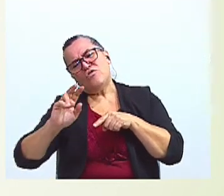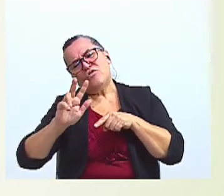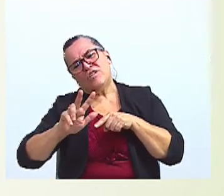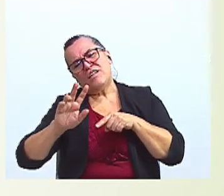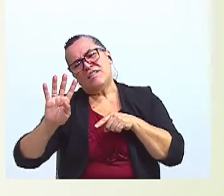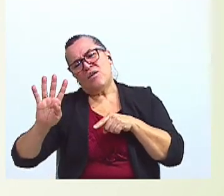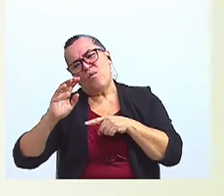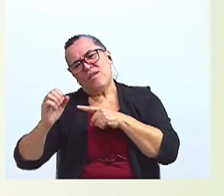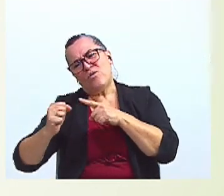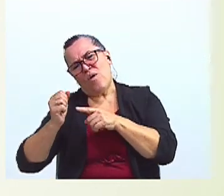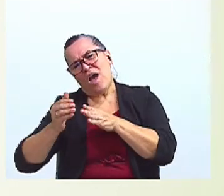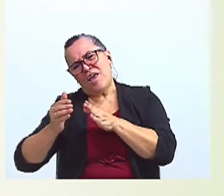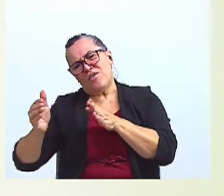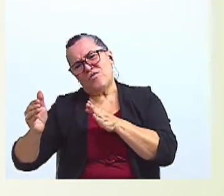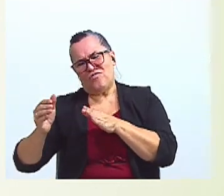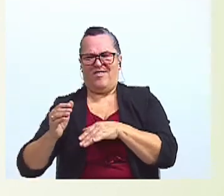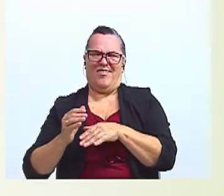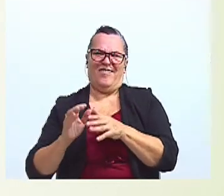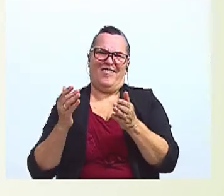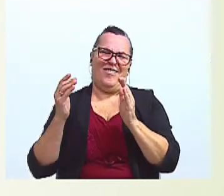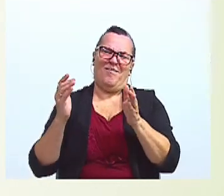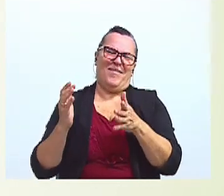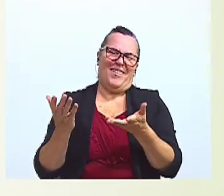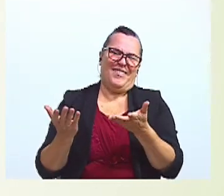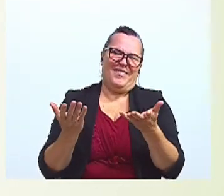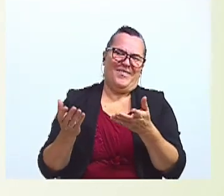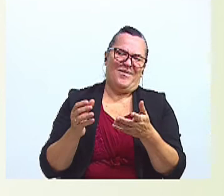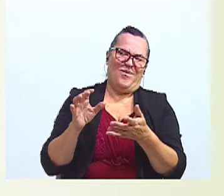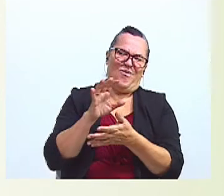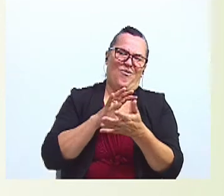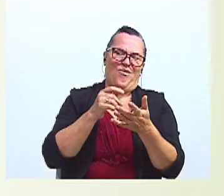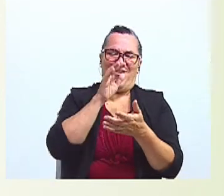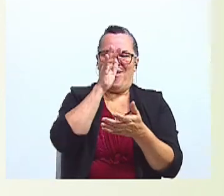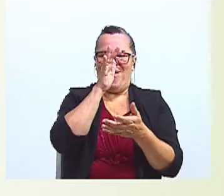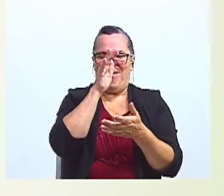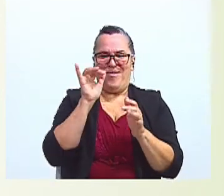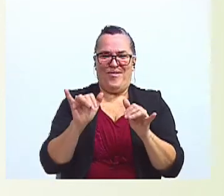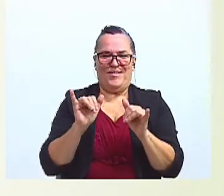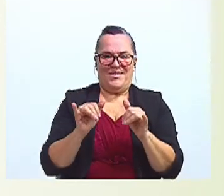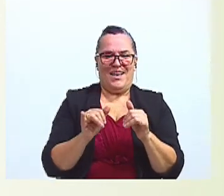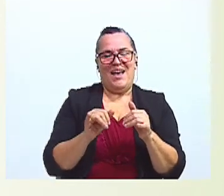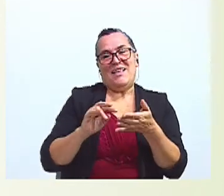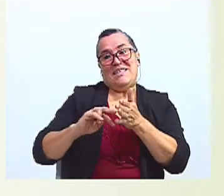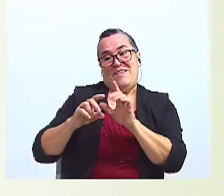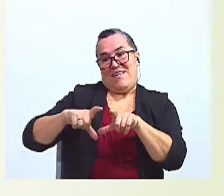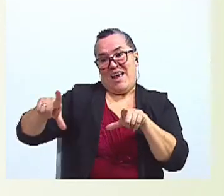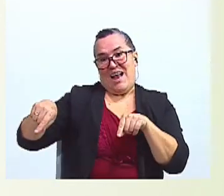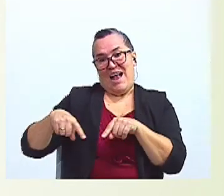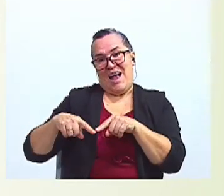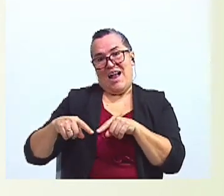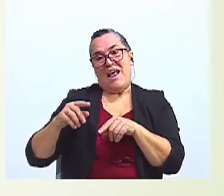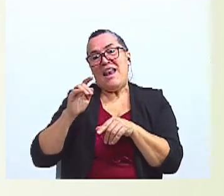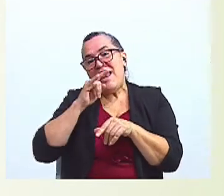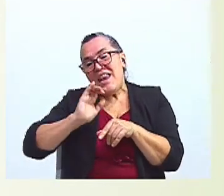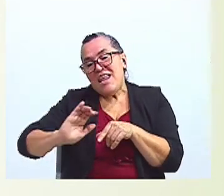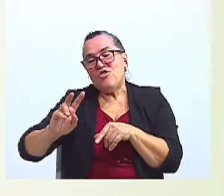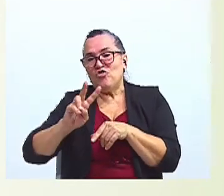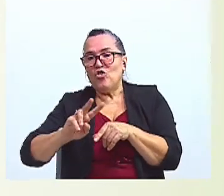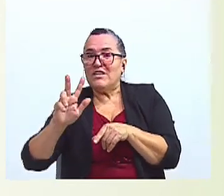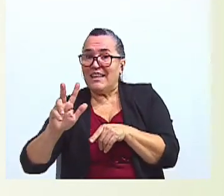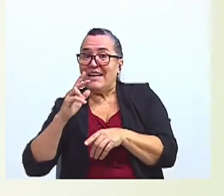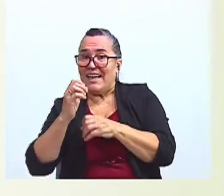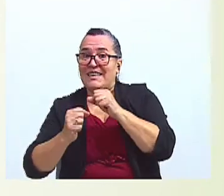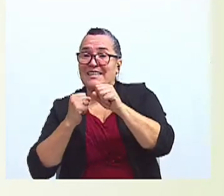4 años. Bueno, aunque un poco jocosa la imagen, lo que quiere dar a entender es